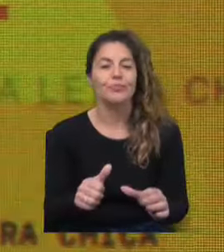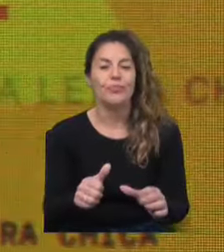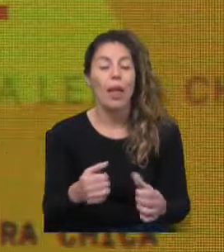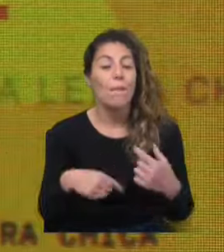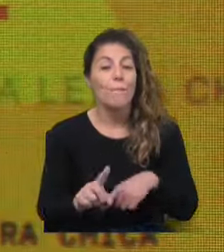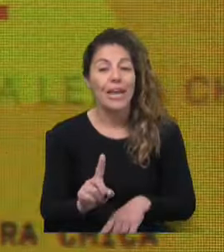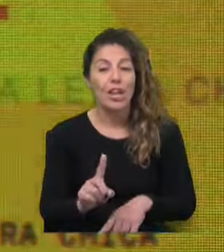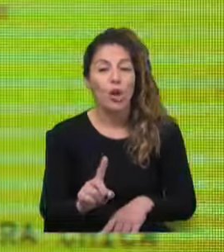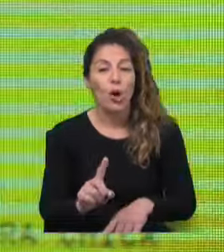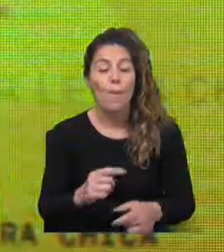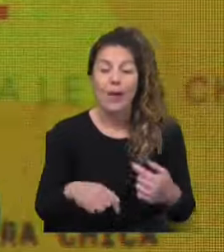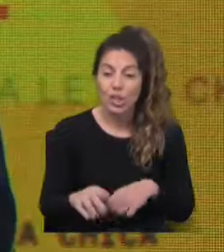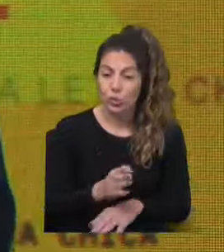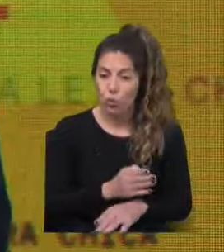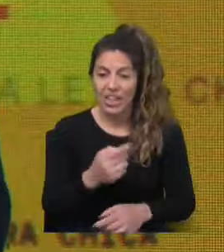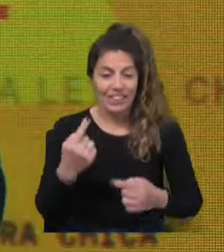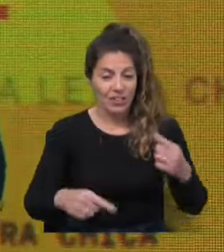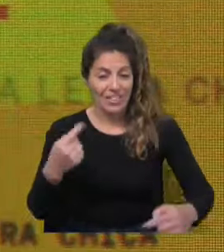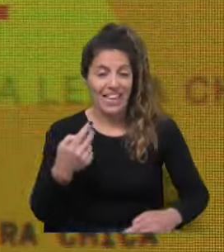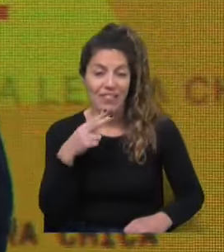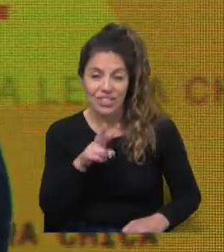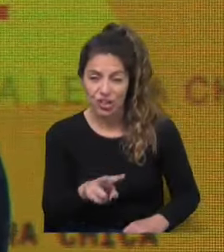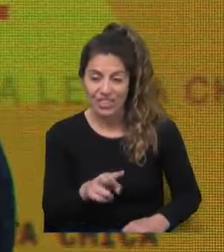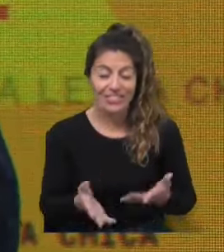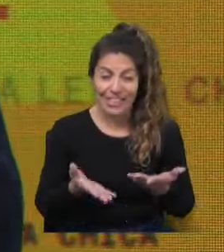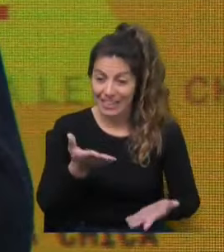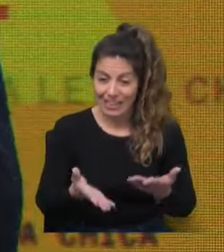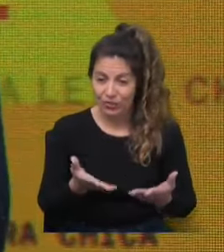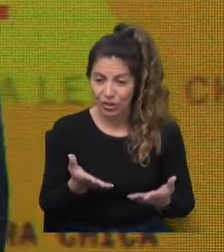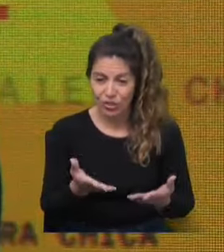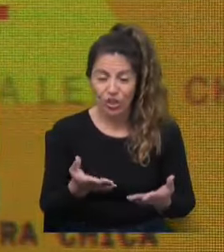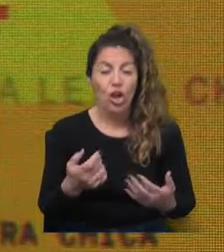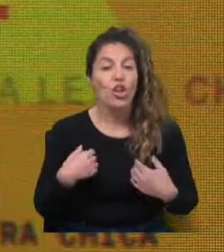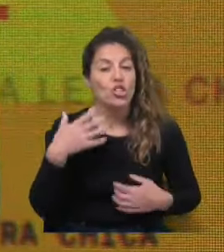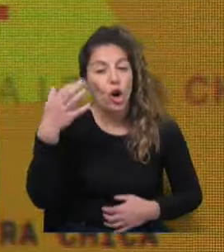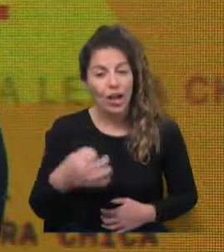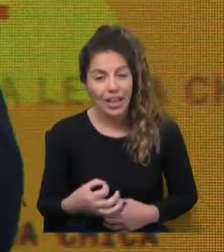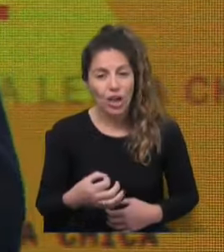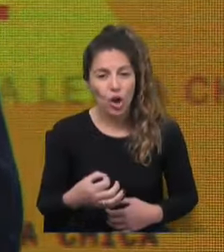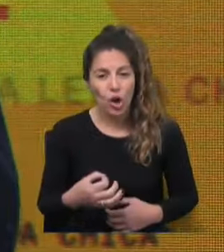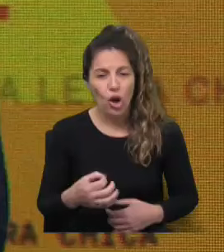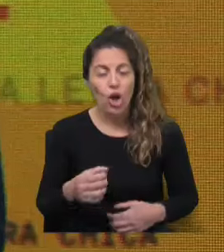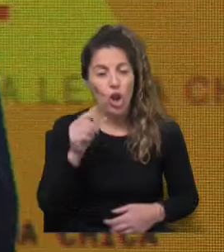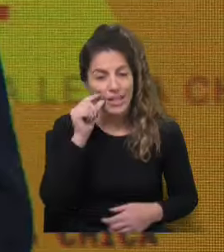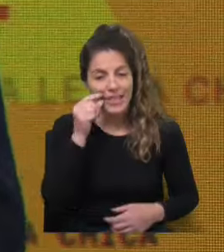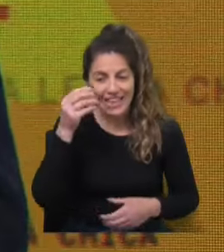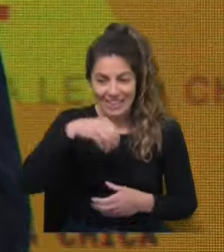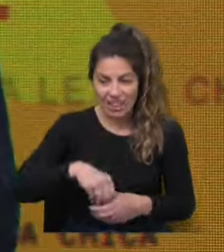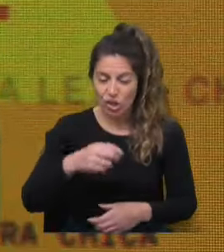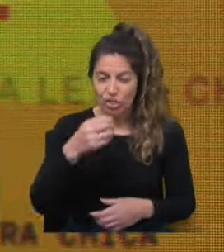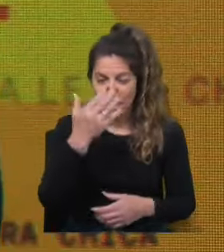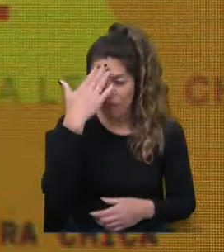Pero presupone diversidad de visiones y equilibrios. Y yo creo que la pata sereñista dentro del Frente